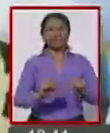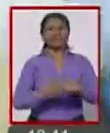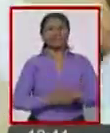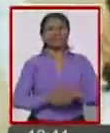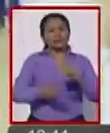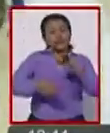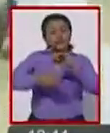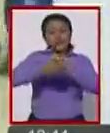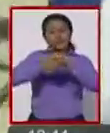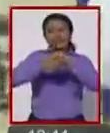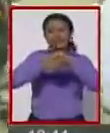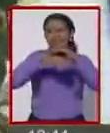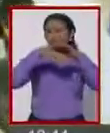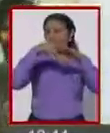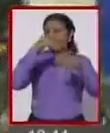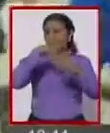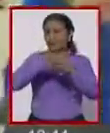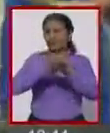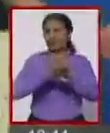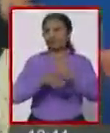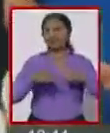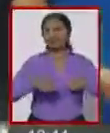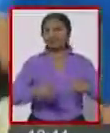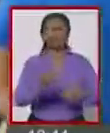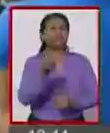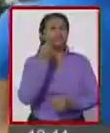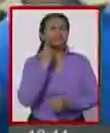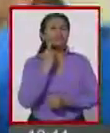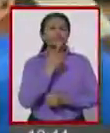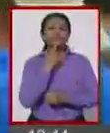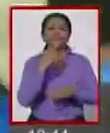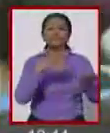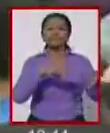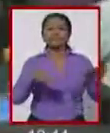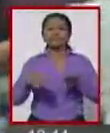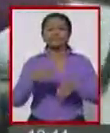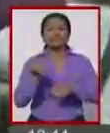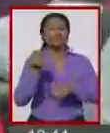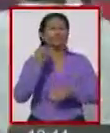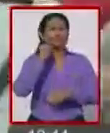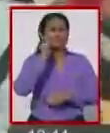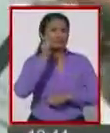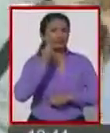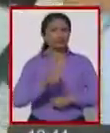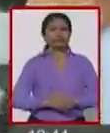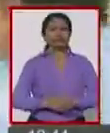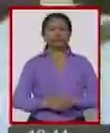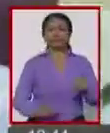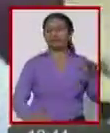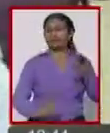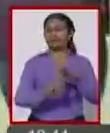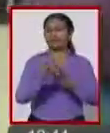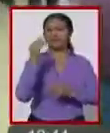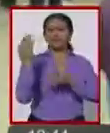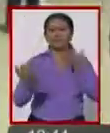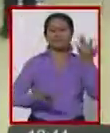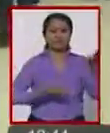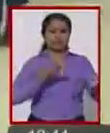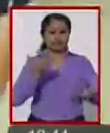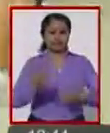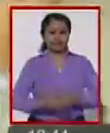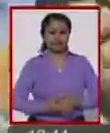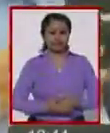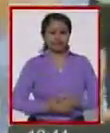Ellos estaban dentro del supermercado, dentro del patio de comidas, realizando sus quehaceres diarios a cuando se registró este